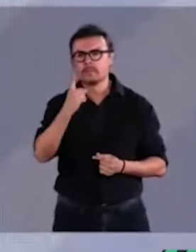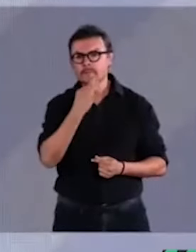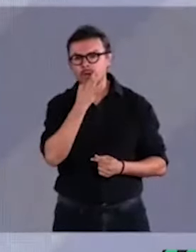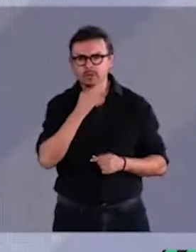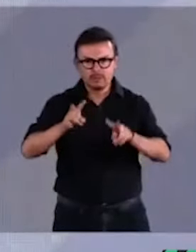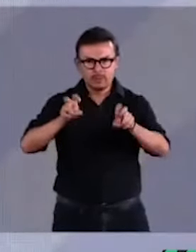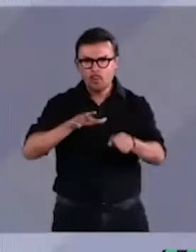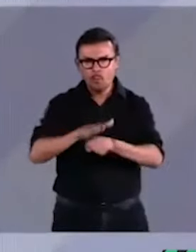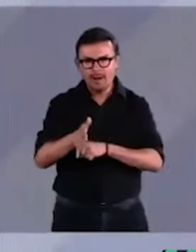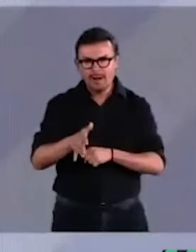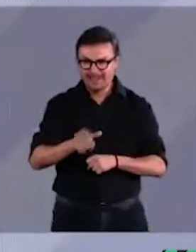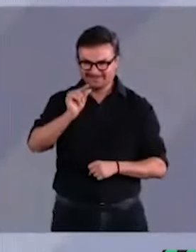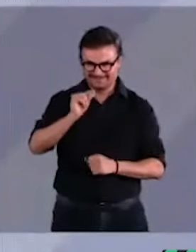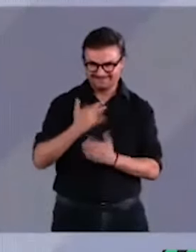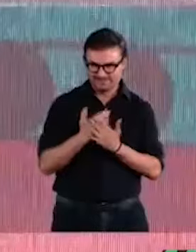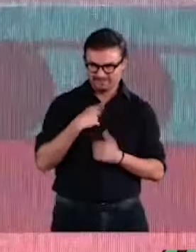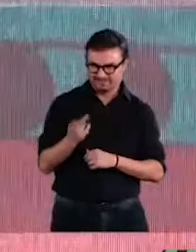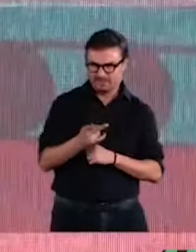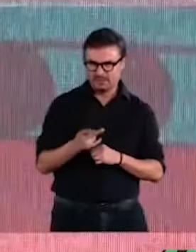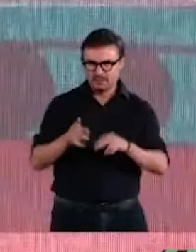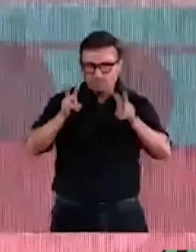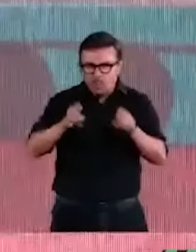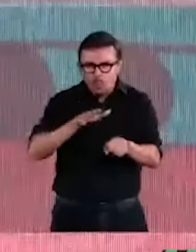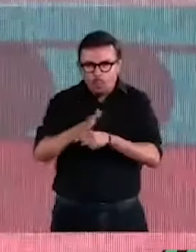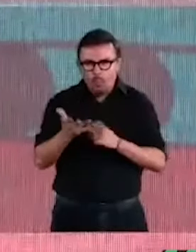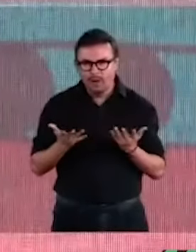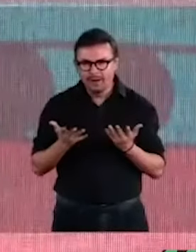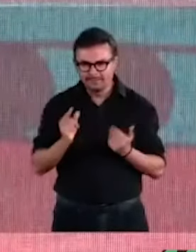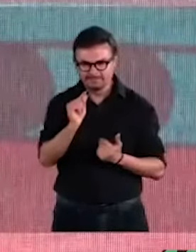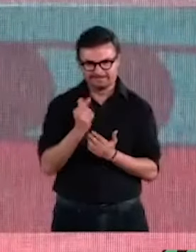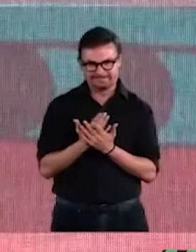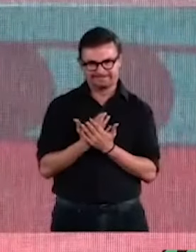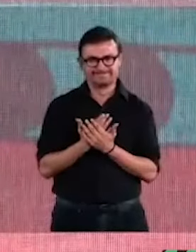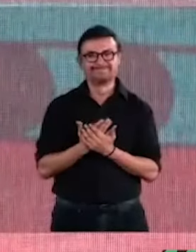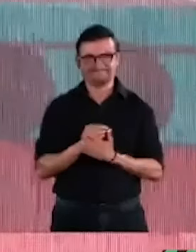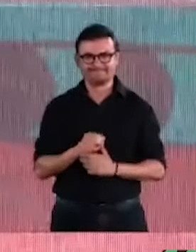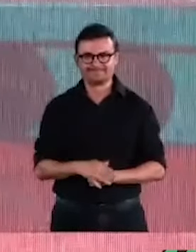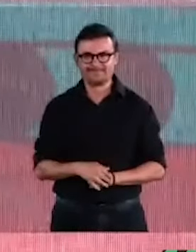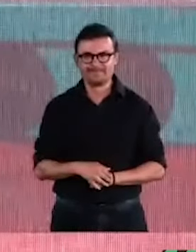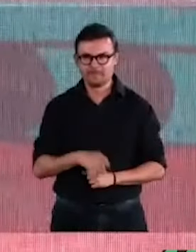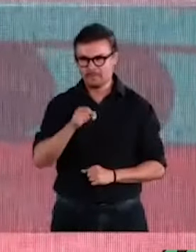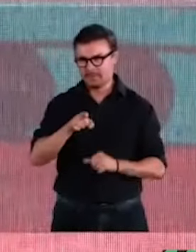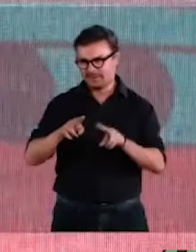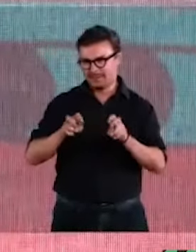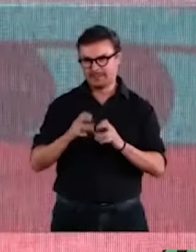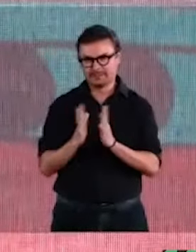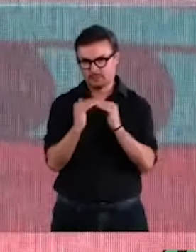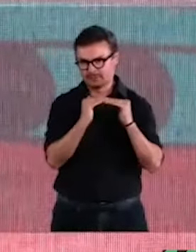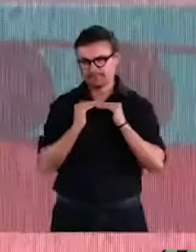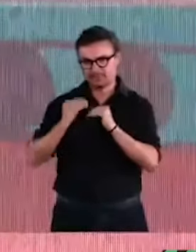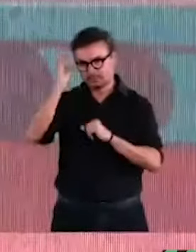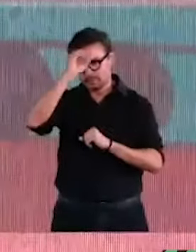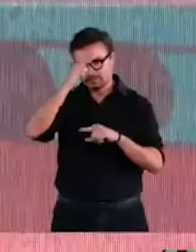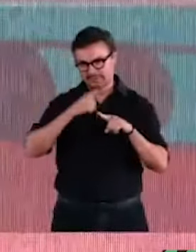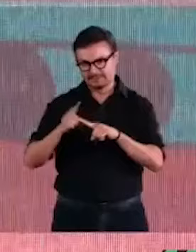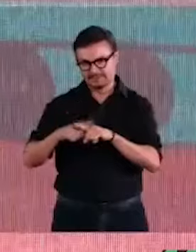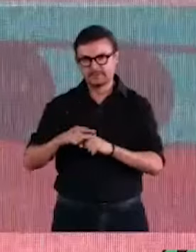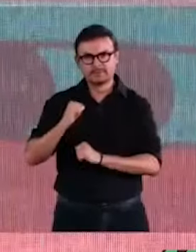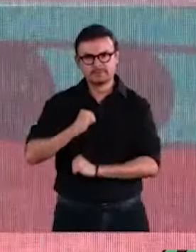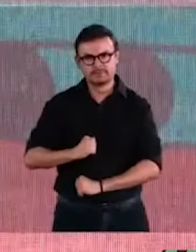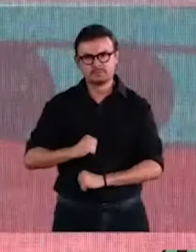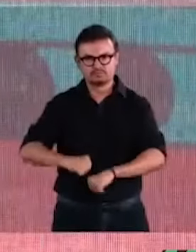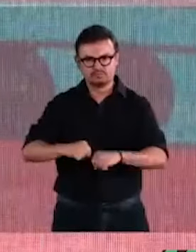mandé ahí va la pregunta sobre qué tema es ha tema Ah sí es el tema es democracia pluralismo y división de poderes Ah